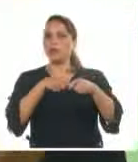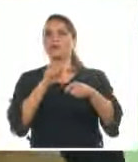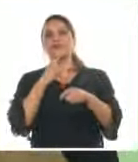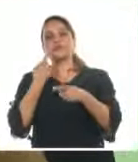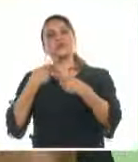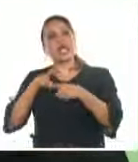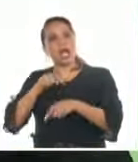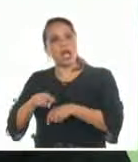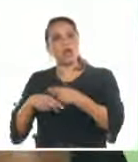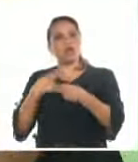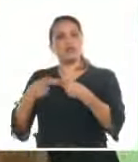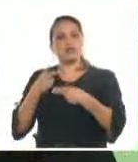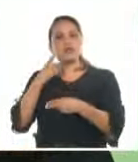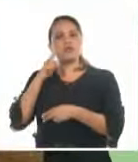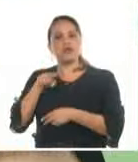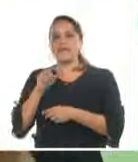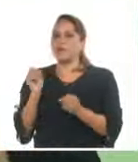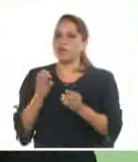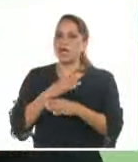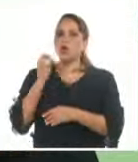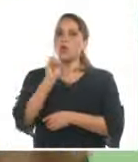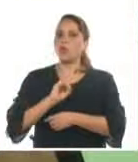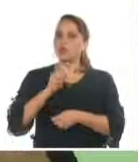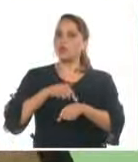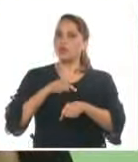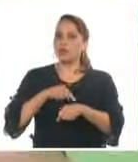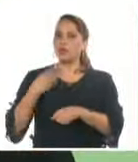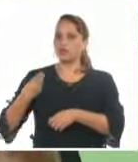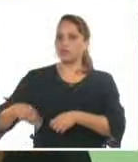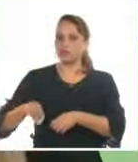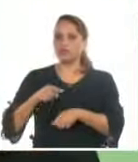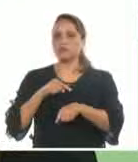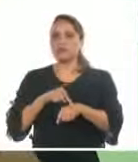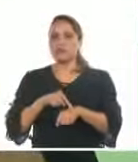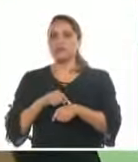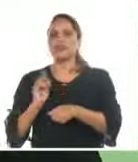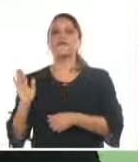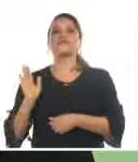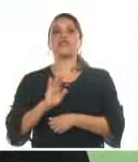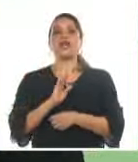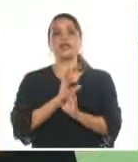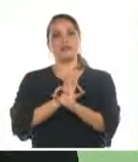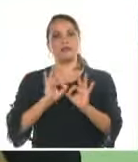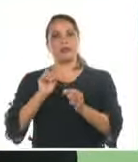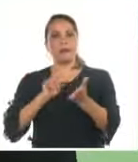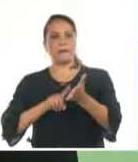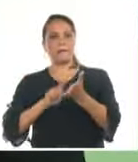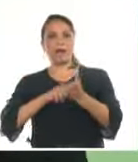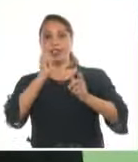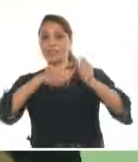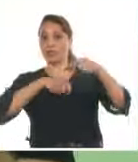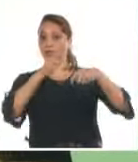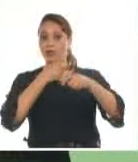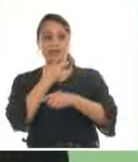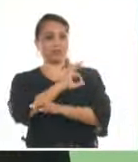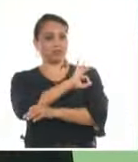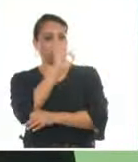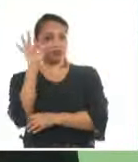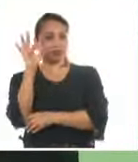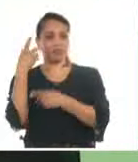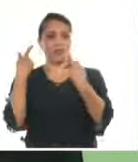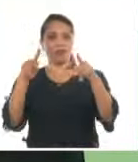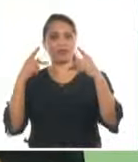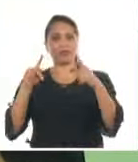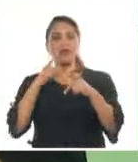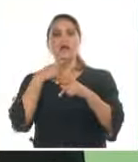ahora vimos claramente la oportunidad de traer al gran experto, al padre de este tipo de cirugía, para darle movilidad